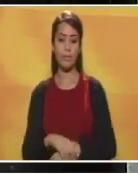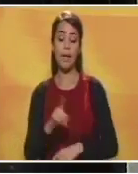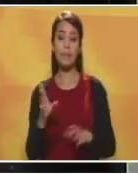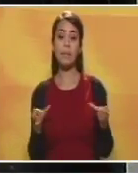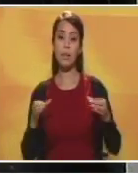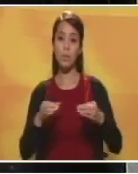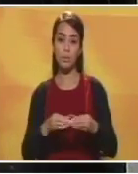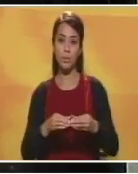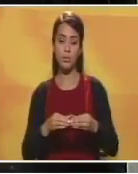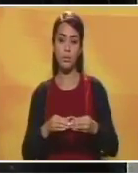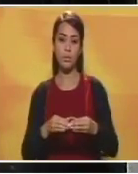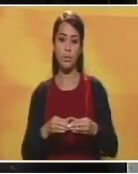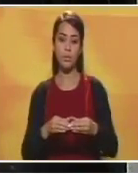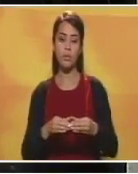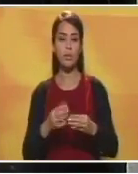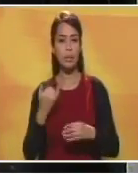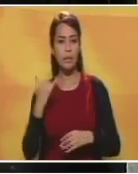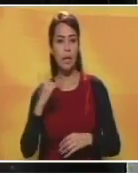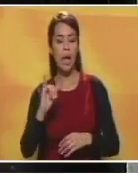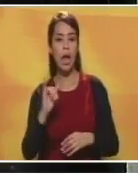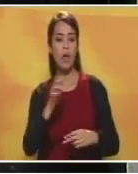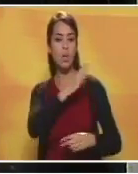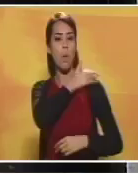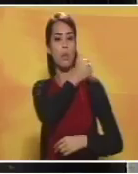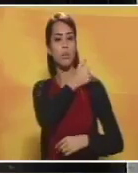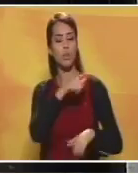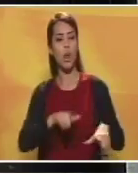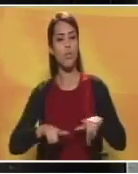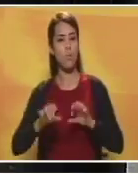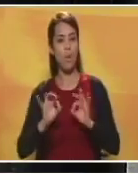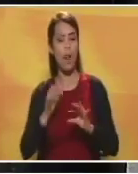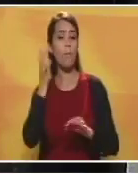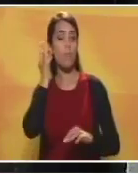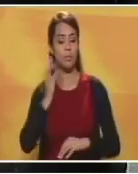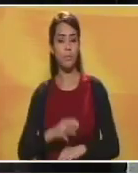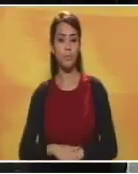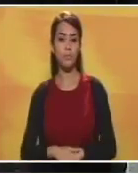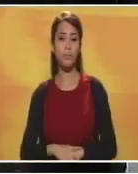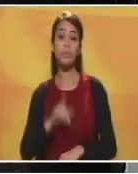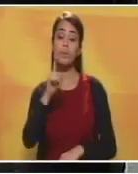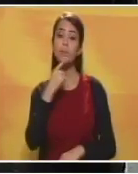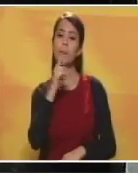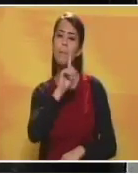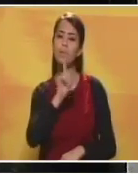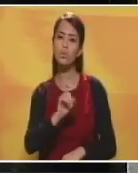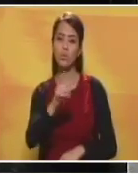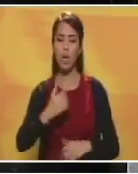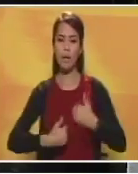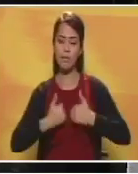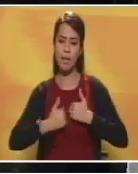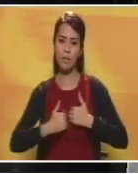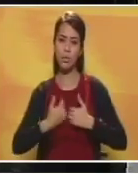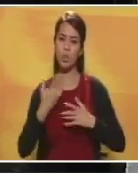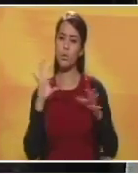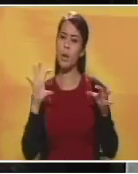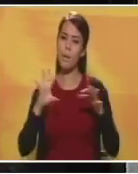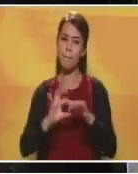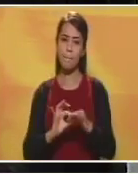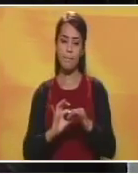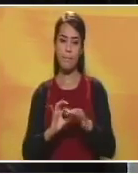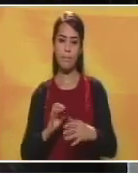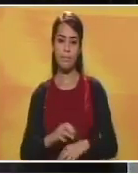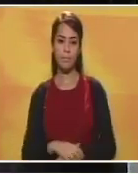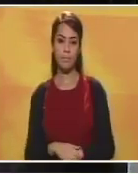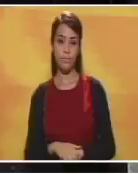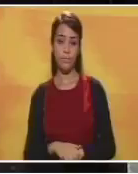reunión que va a sostener con las rectoras de este ente. También se le consultó al candidato sobre las alianzas que